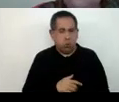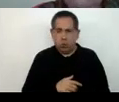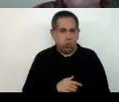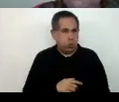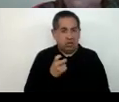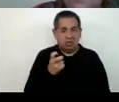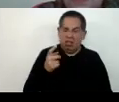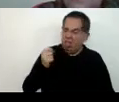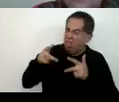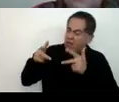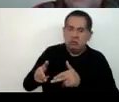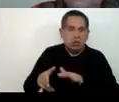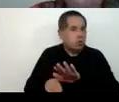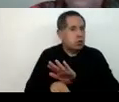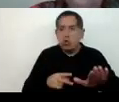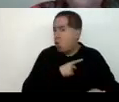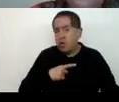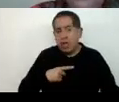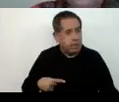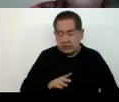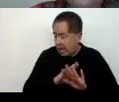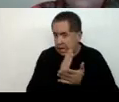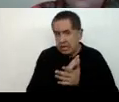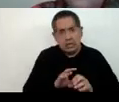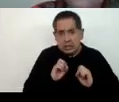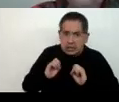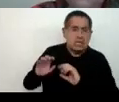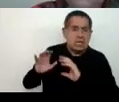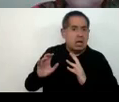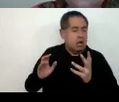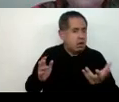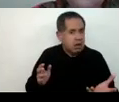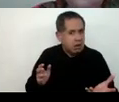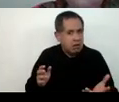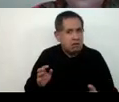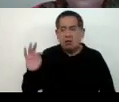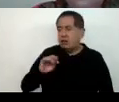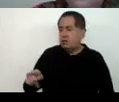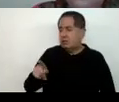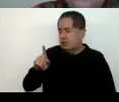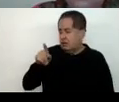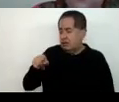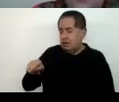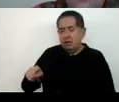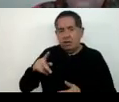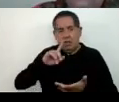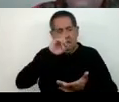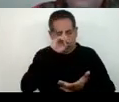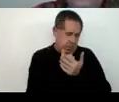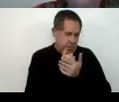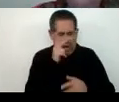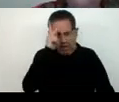práctica debe de erradicarse. Vemos que las consecuencias pueden ser desde nivel